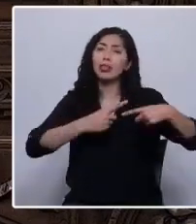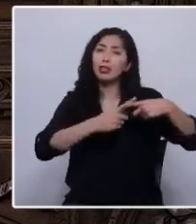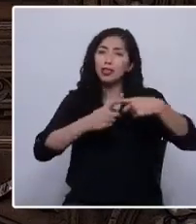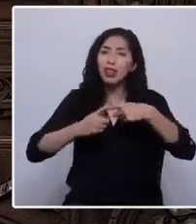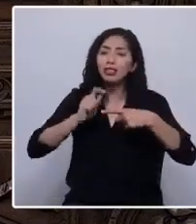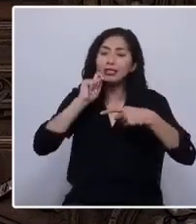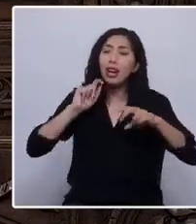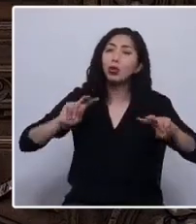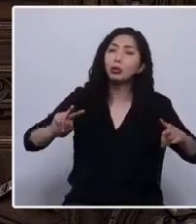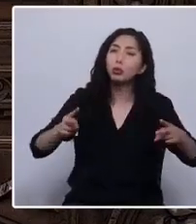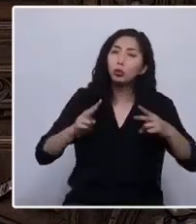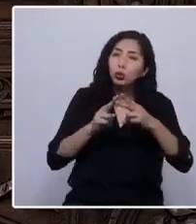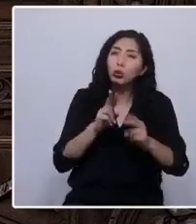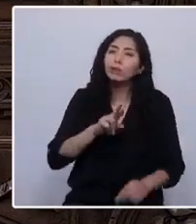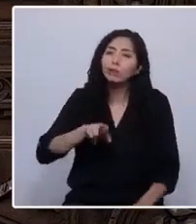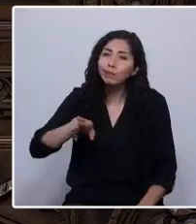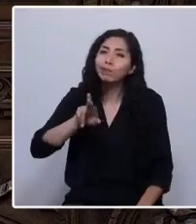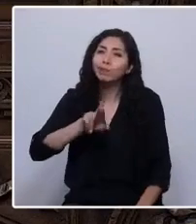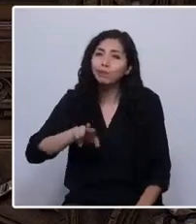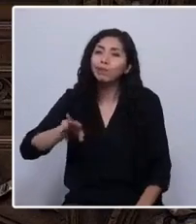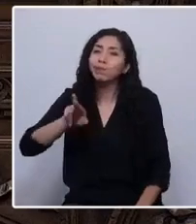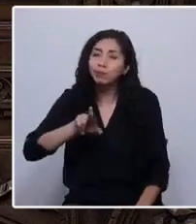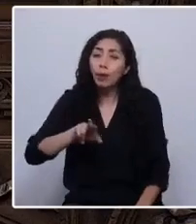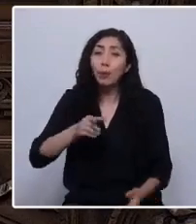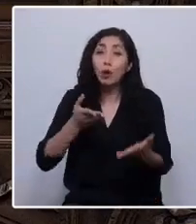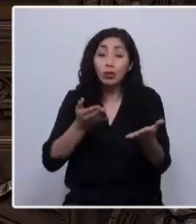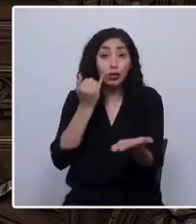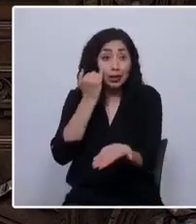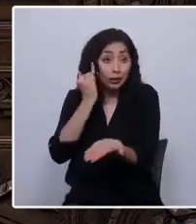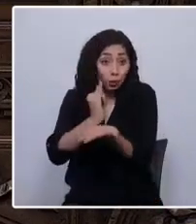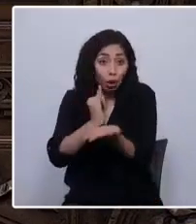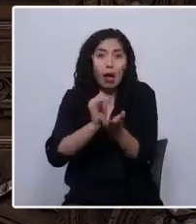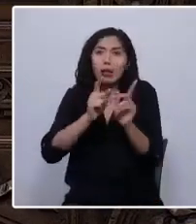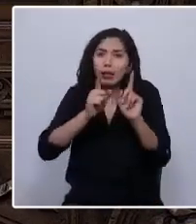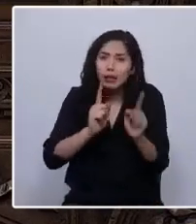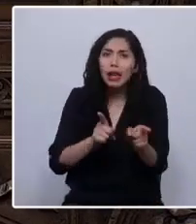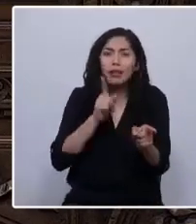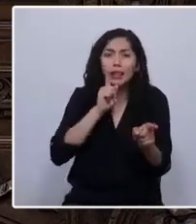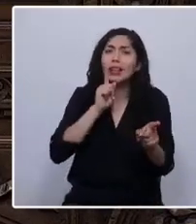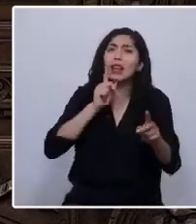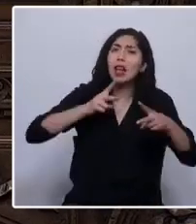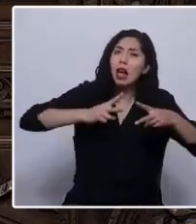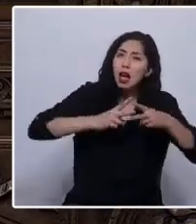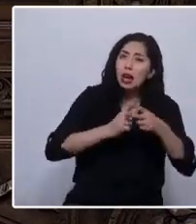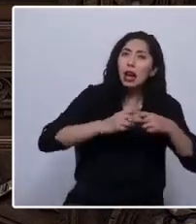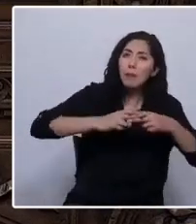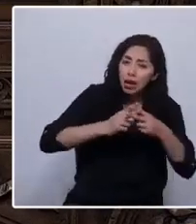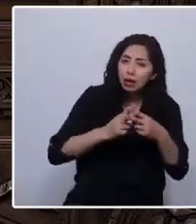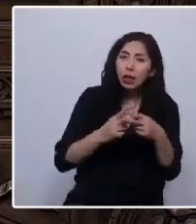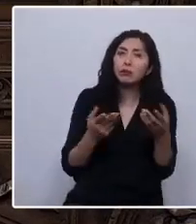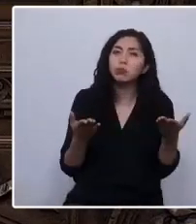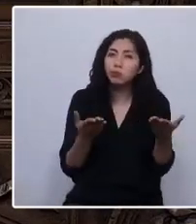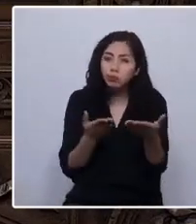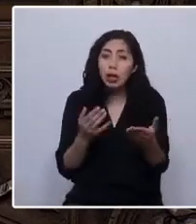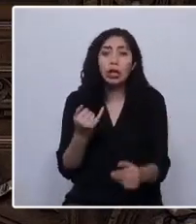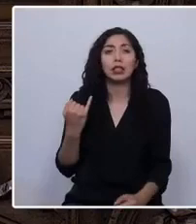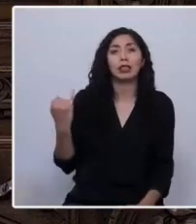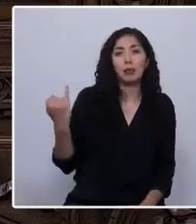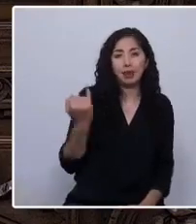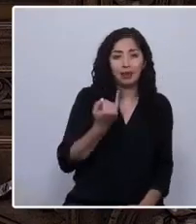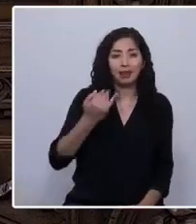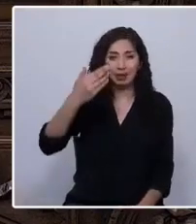construcción permanente y por ello la institucionalidad debe consagrar herramientas para el ejercicio de la soberanía